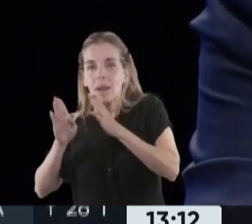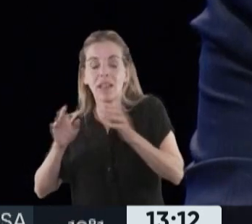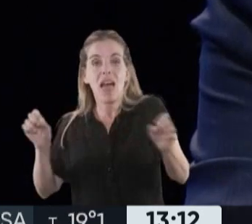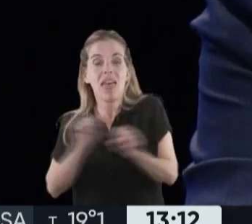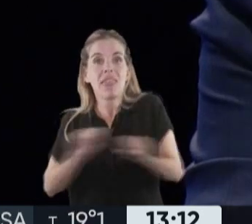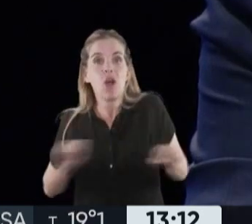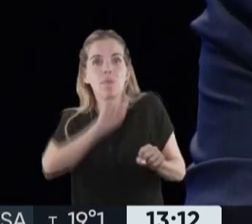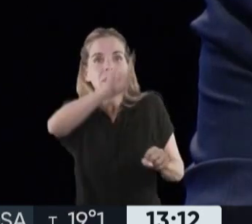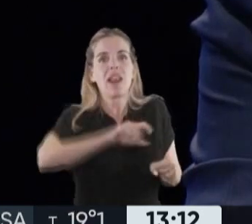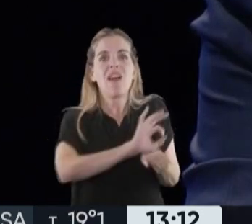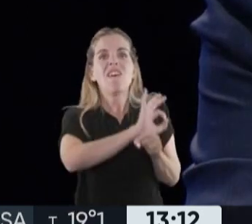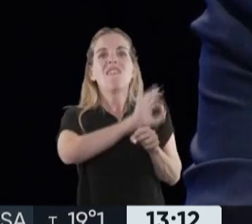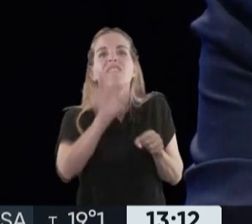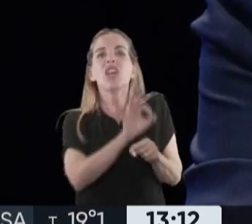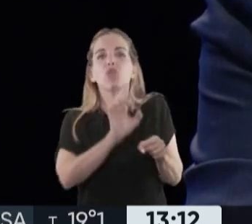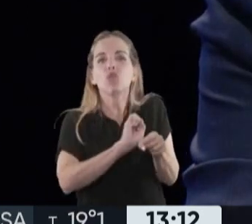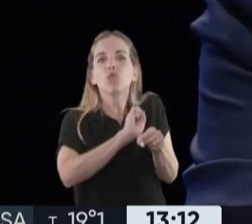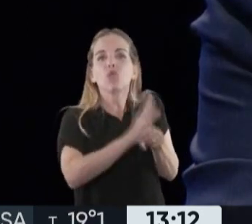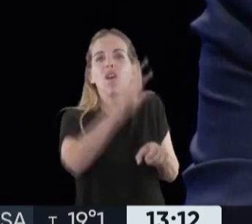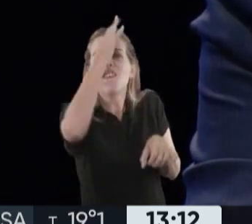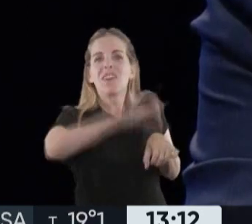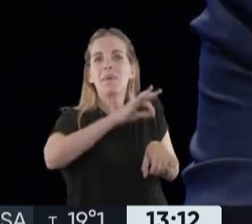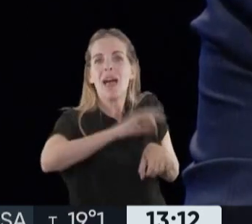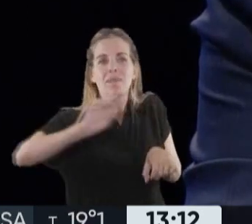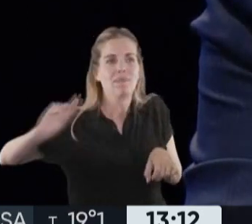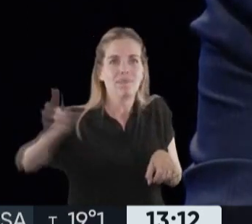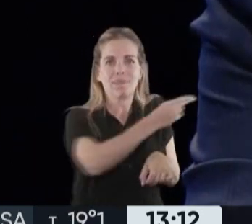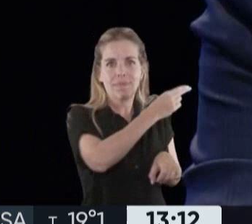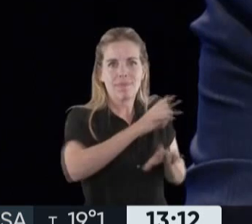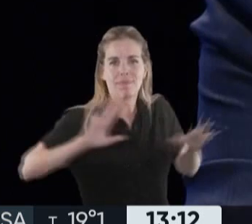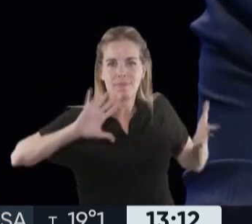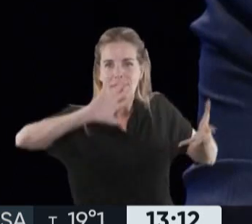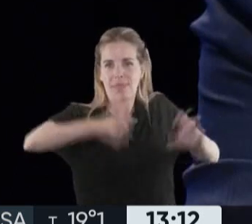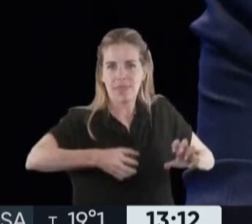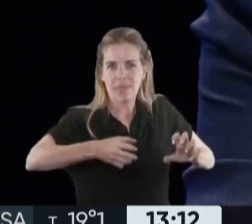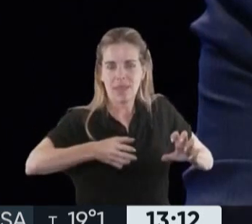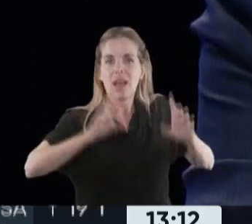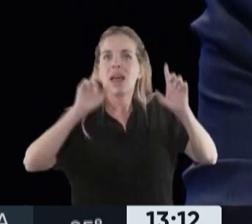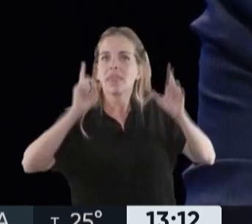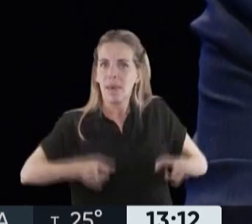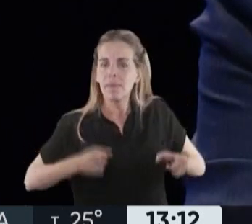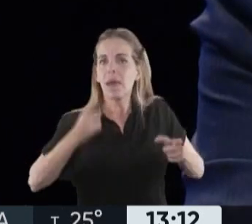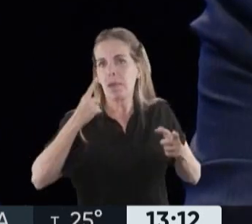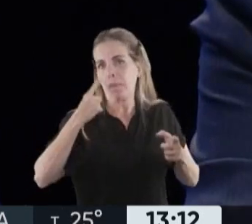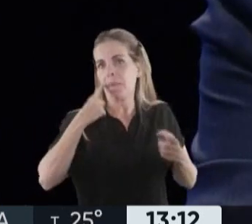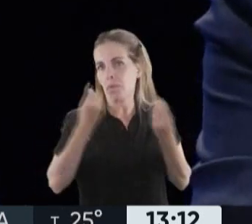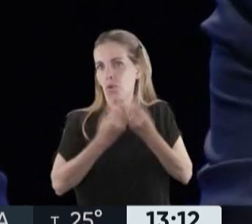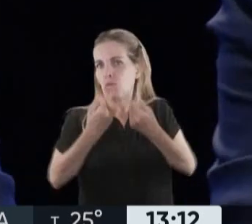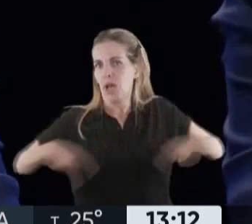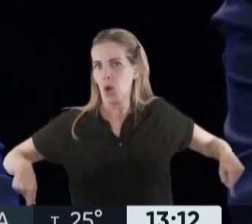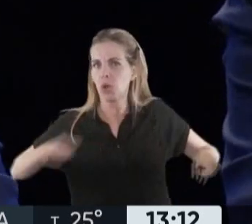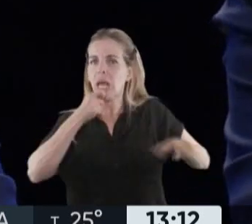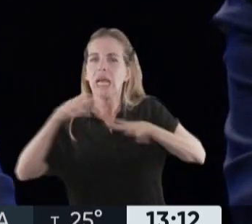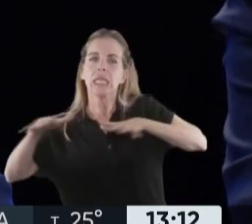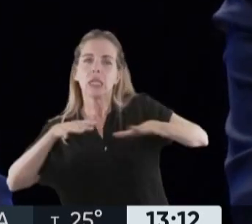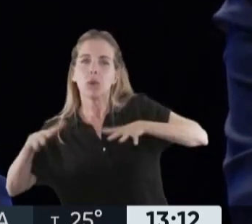Y quiero decir también que la pandemia nos demostró la desigualdad en otros momentos. Por ejemplo, en el momento en que empezamos a